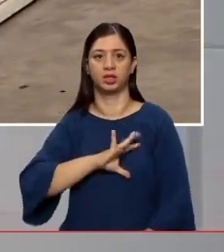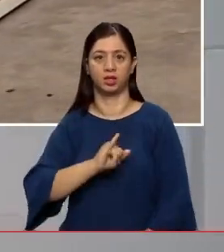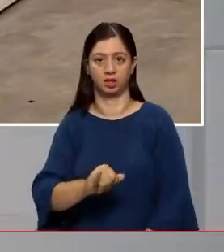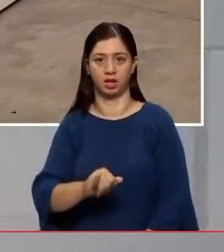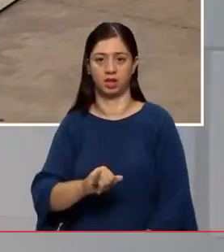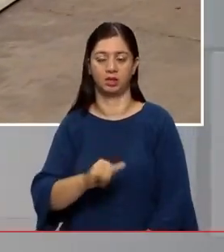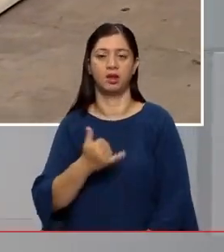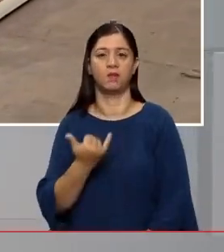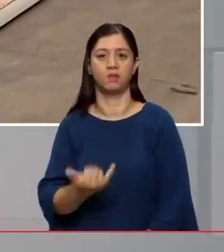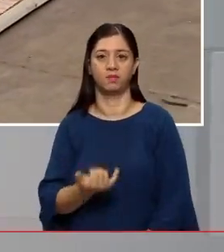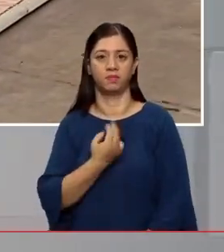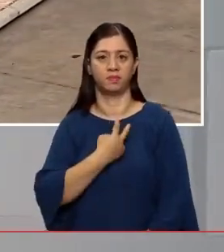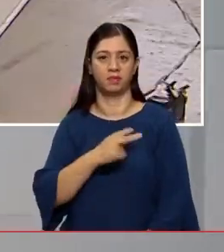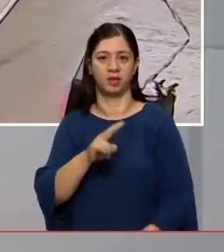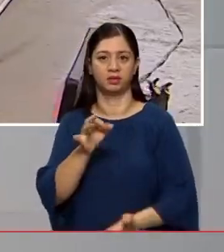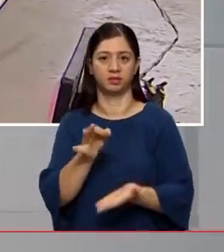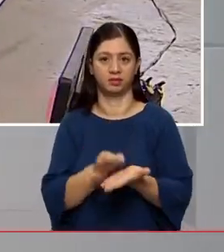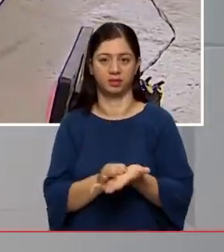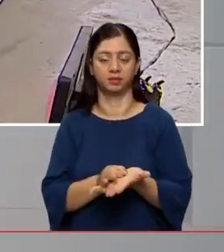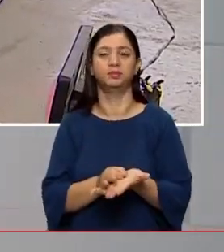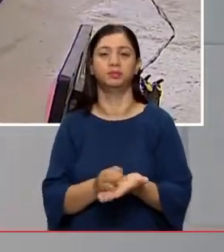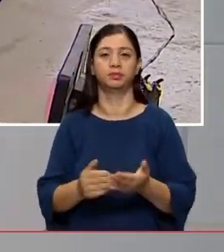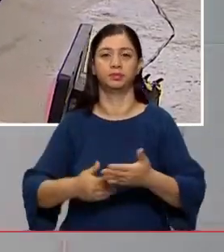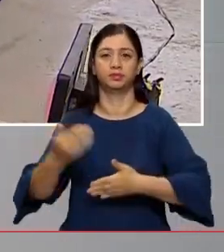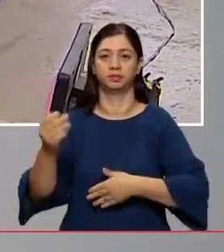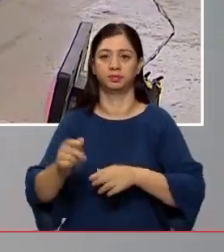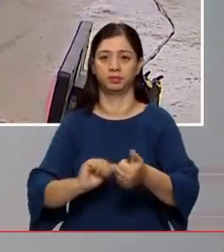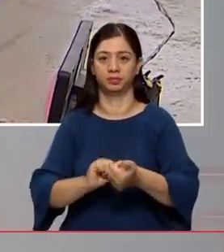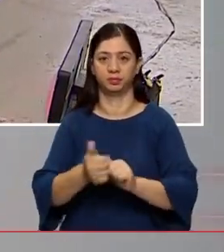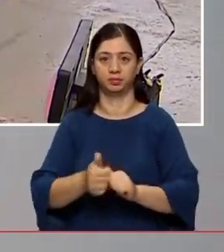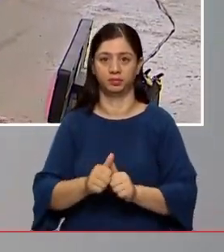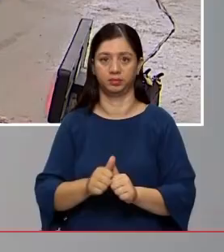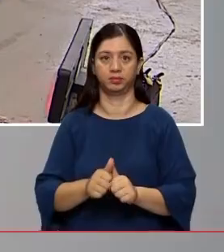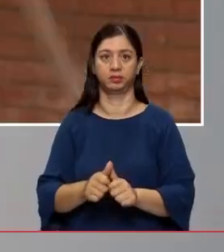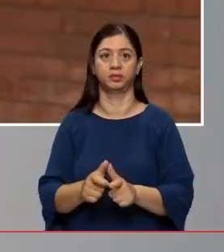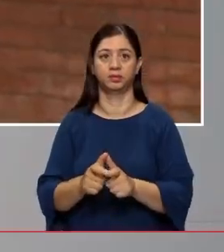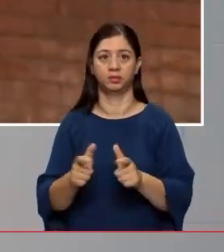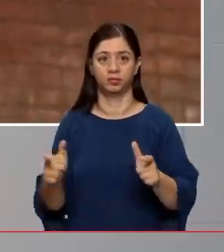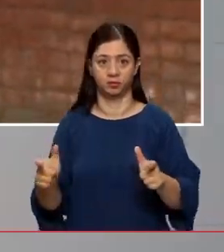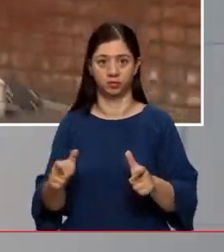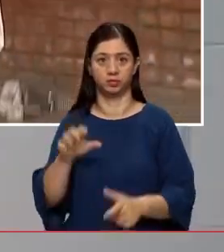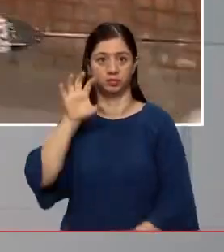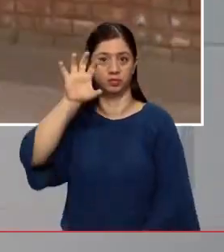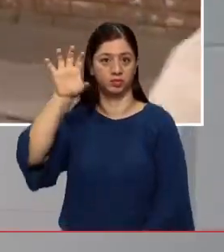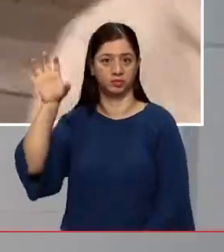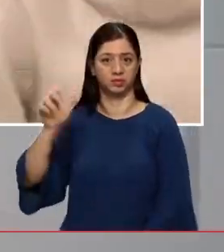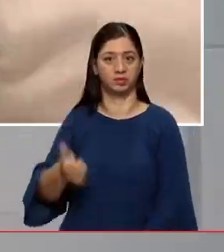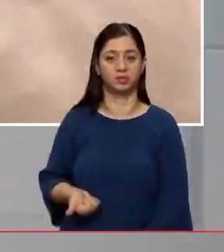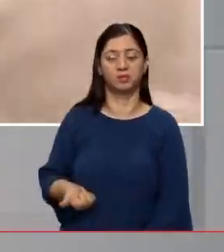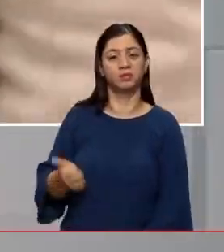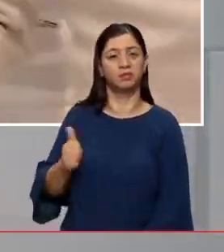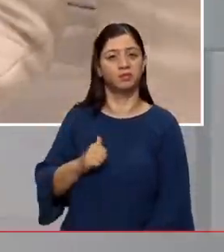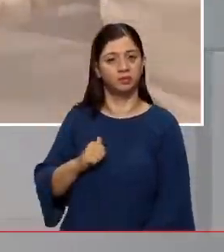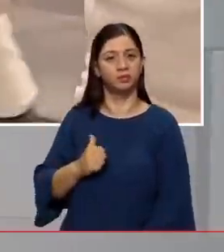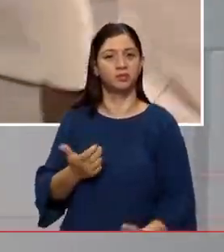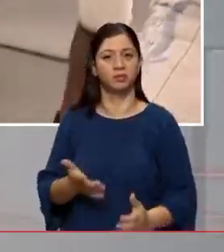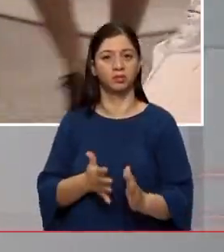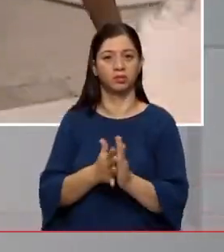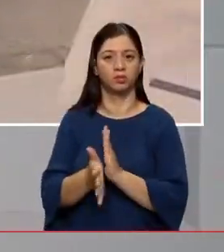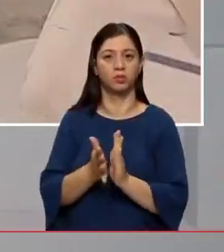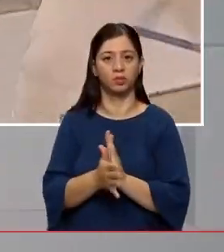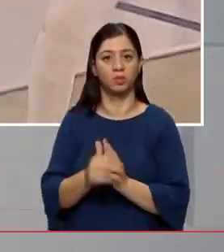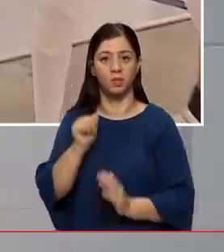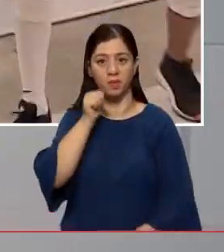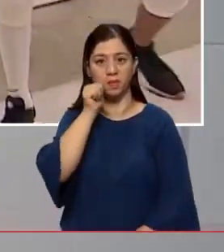del Valle del Cauca, para el inicio de estas justas. Muchos de esas delegaciones aprovecharon para ultimar detalles de cara al